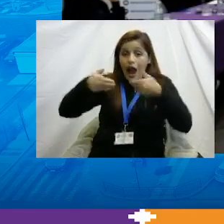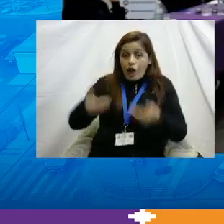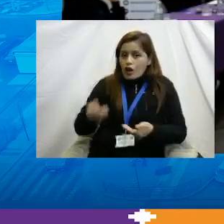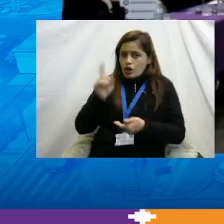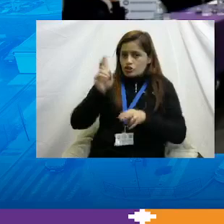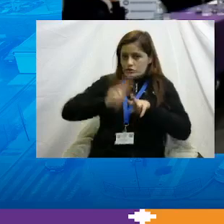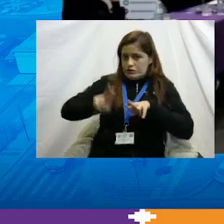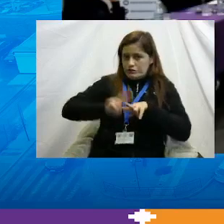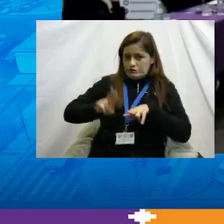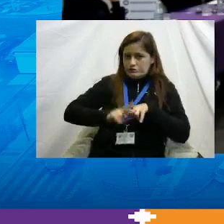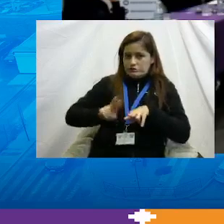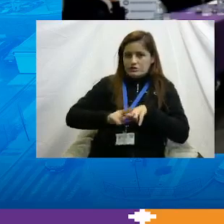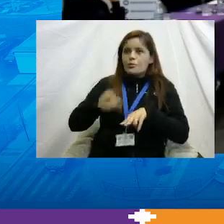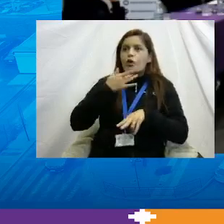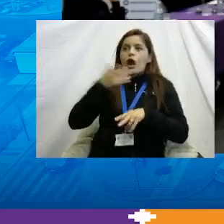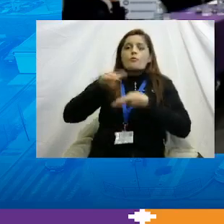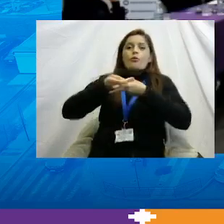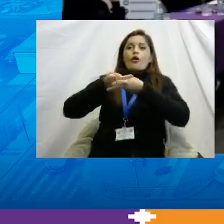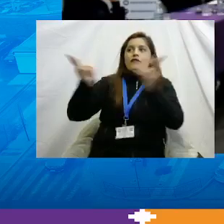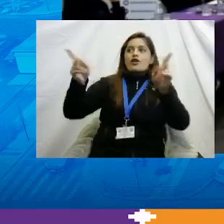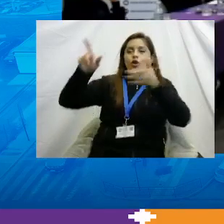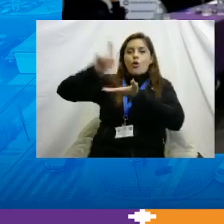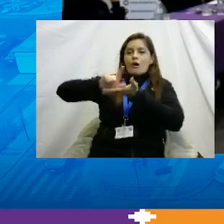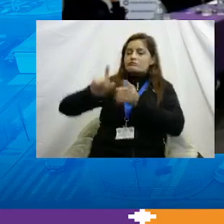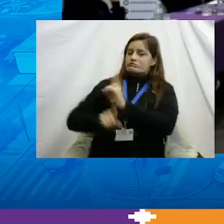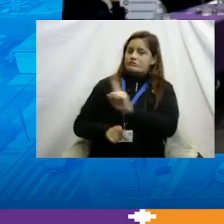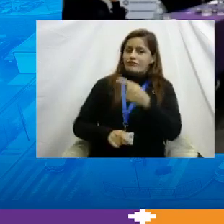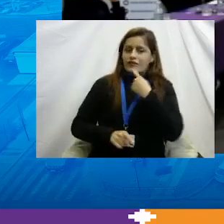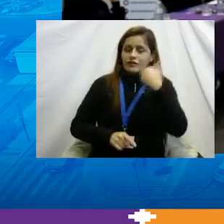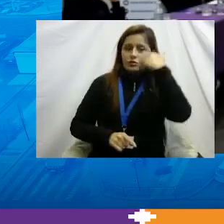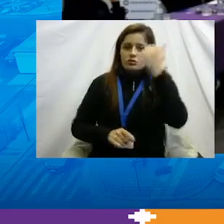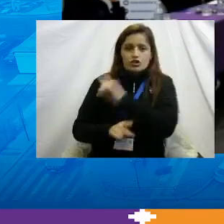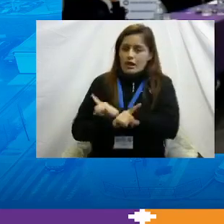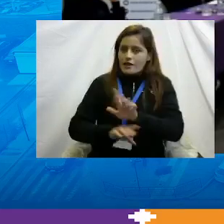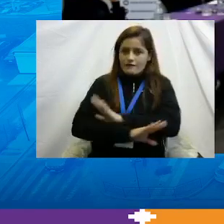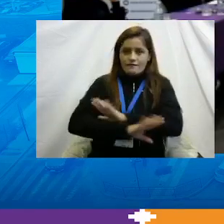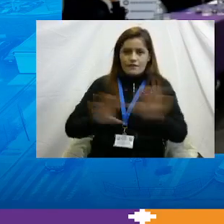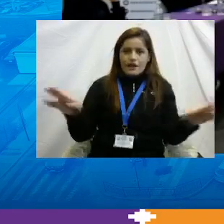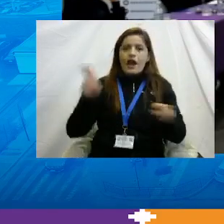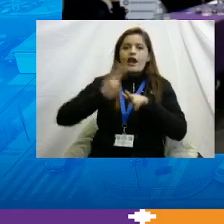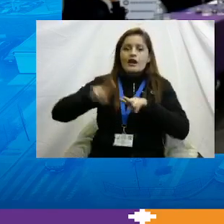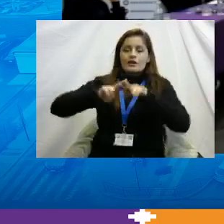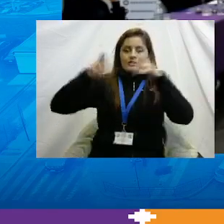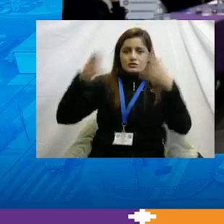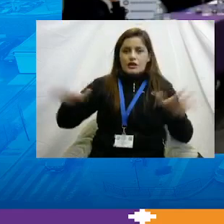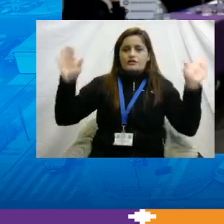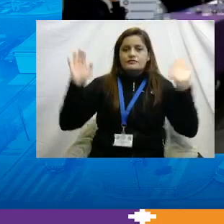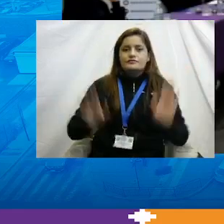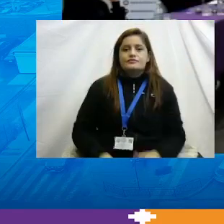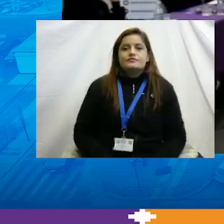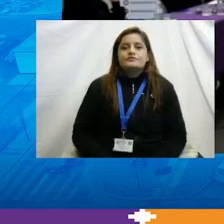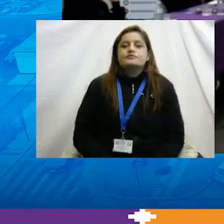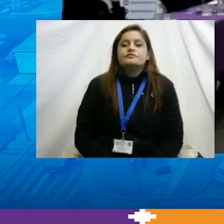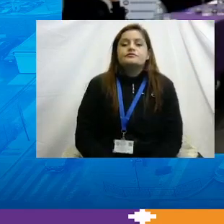para en lo posible favorecer el ambiente laboral también de todas las trabajadoras y trabajadores de la salud.